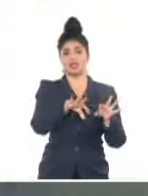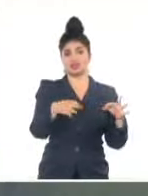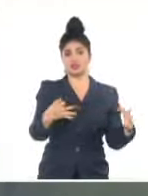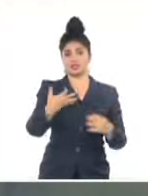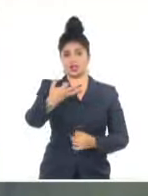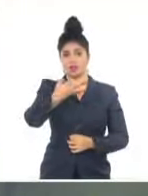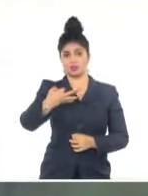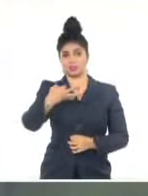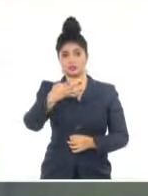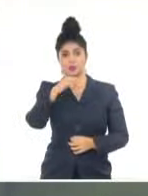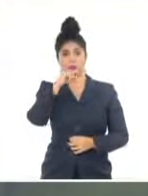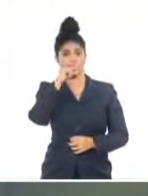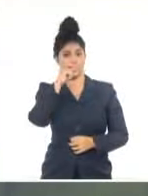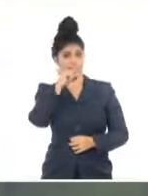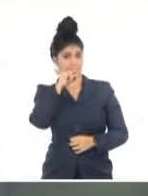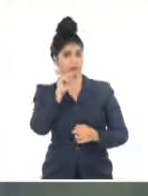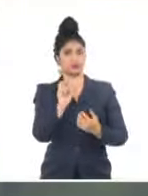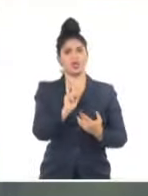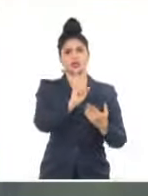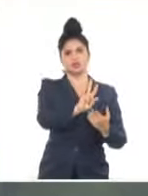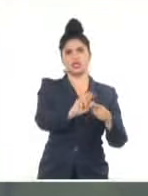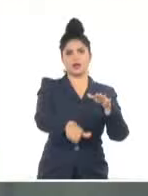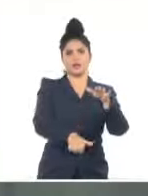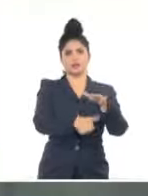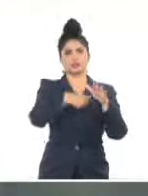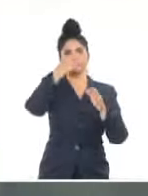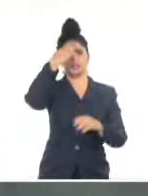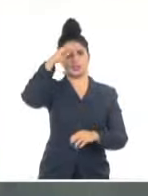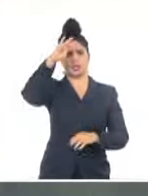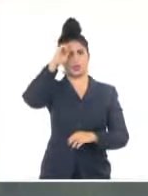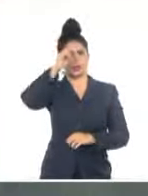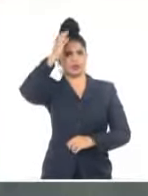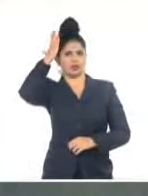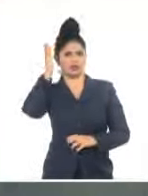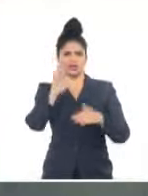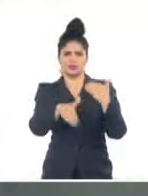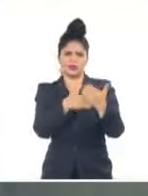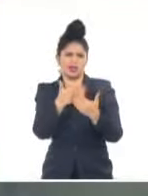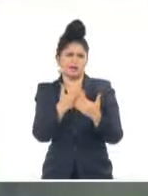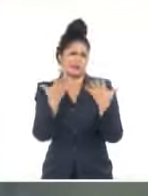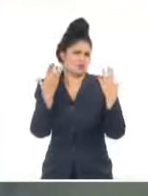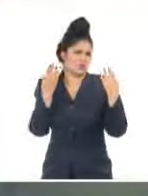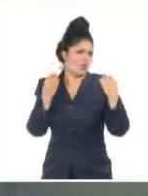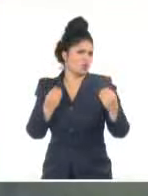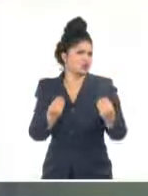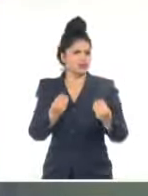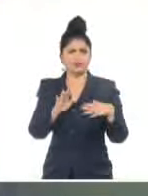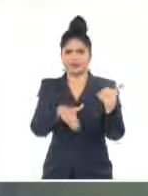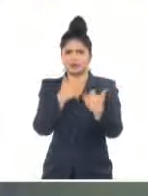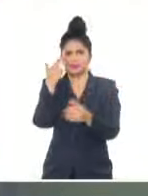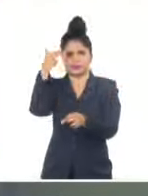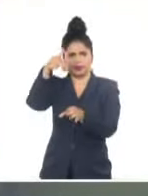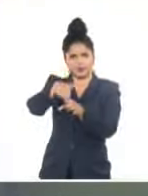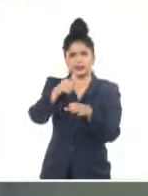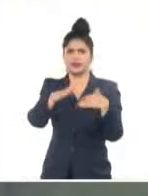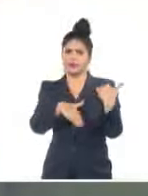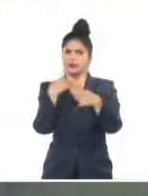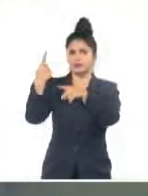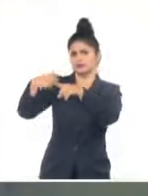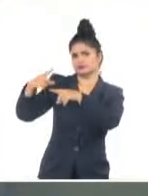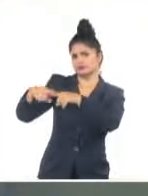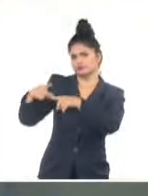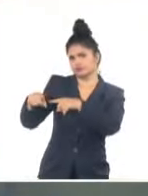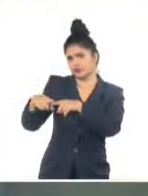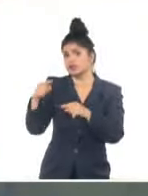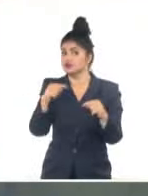por el presidente de la República, Miguel Díaz-Canel Bermúdez. La falta de materias primas, financiamientos y combustible figuran entre los principales limitantes para